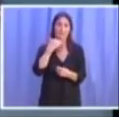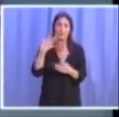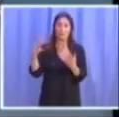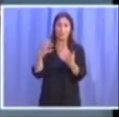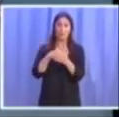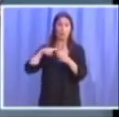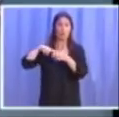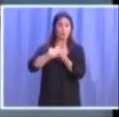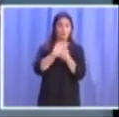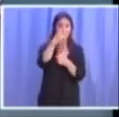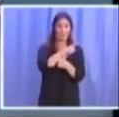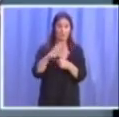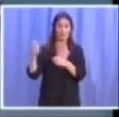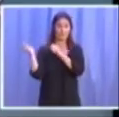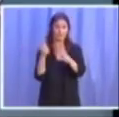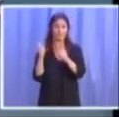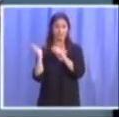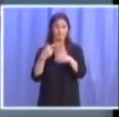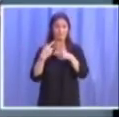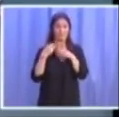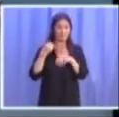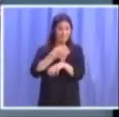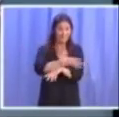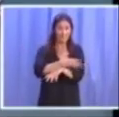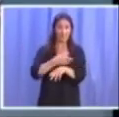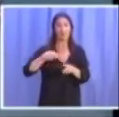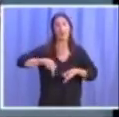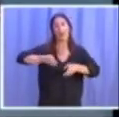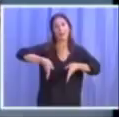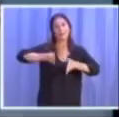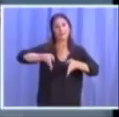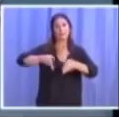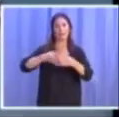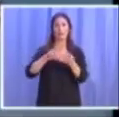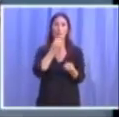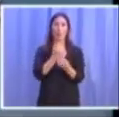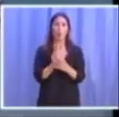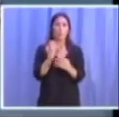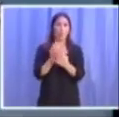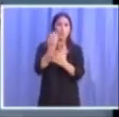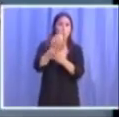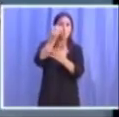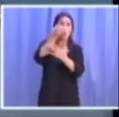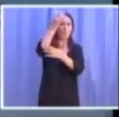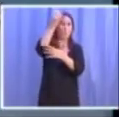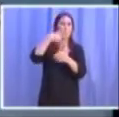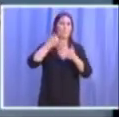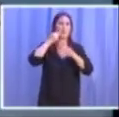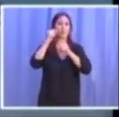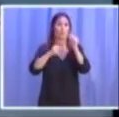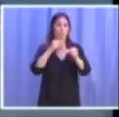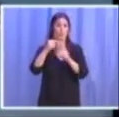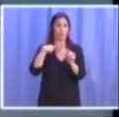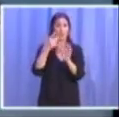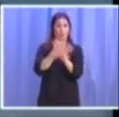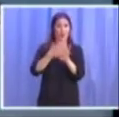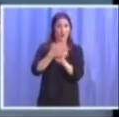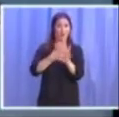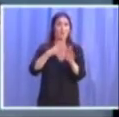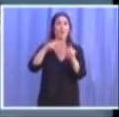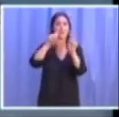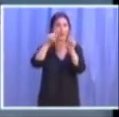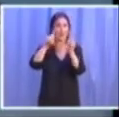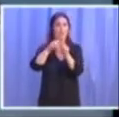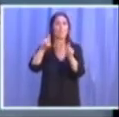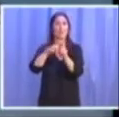los pasajeros y mercancías que llegan a Granada lo hacen por carretera, con más humos que se suman a la boina de contaminación. Y ahora vamos a hablar de Inagra